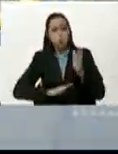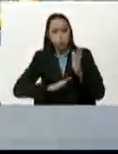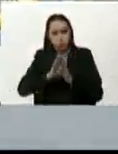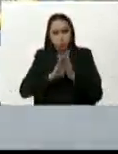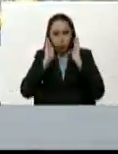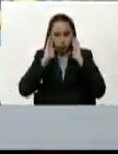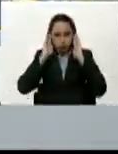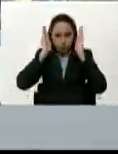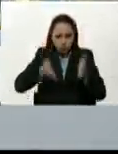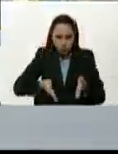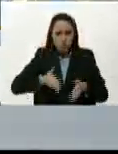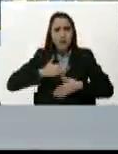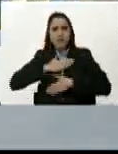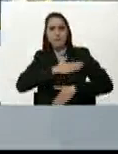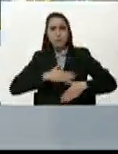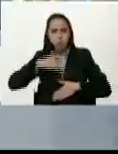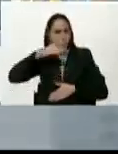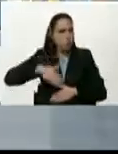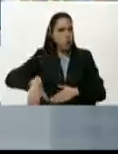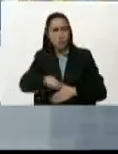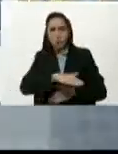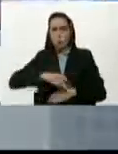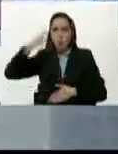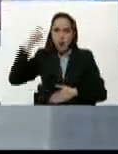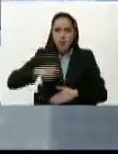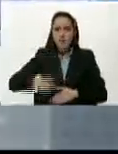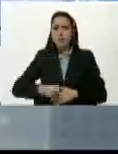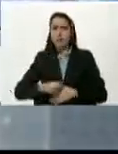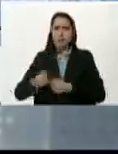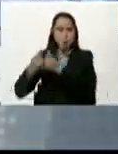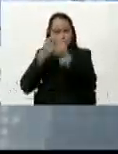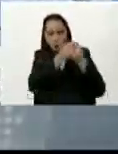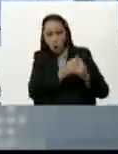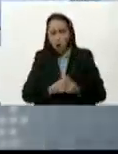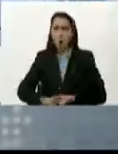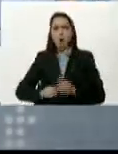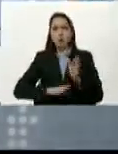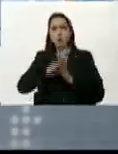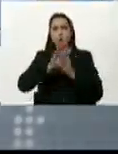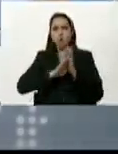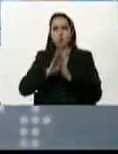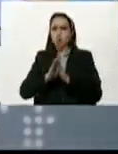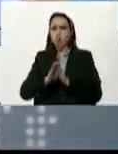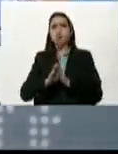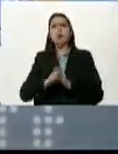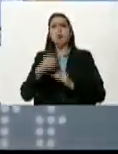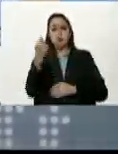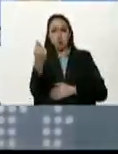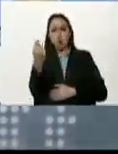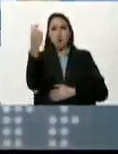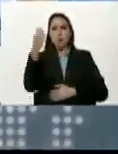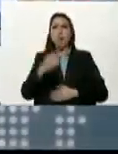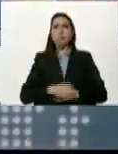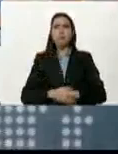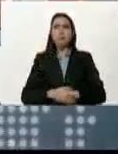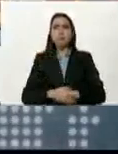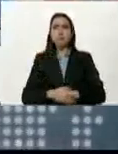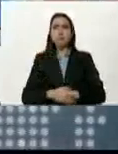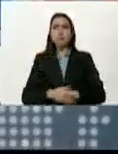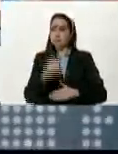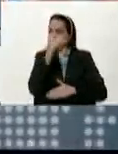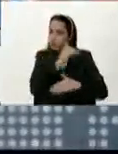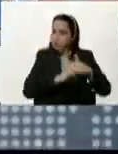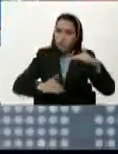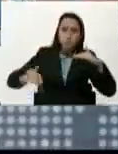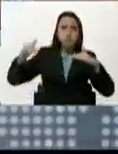satisfacción de necesidades colectivas comercio crecimiento económico está por encima